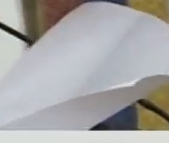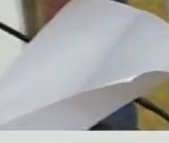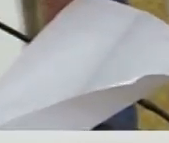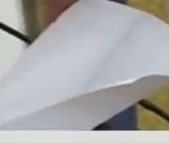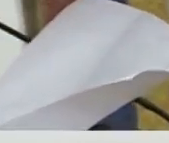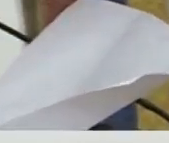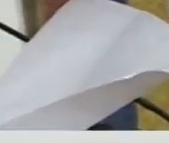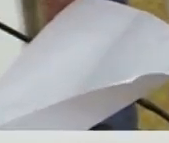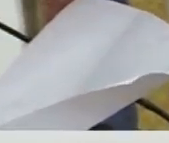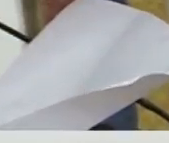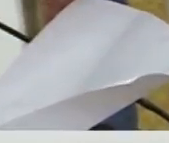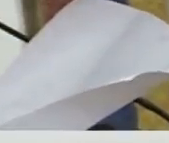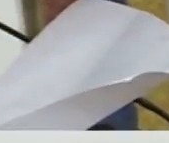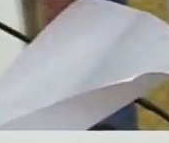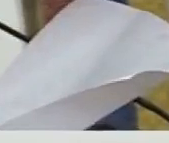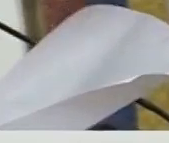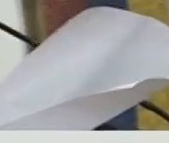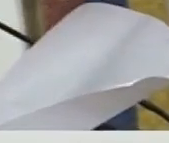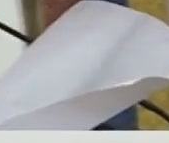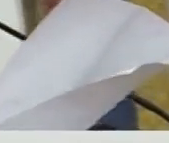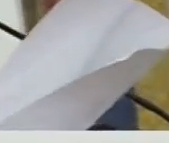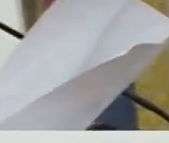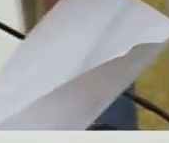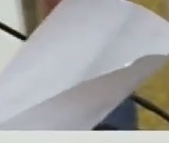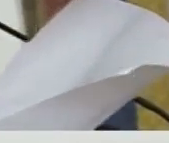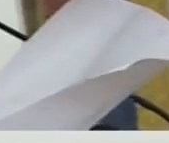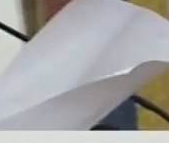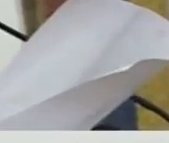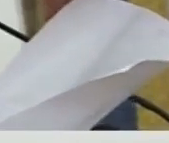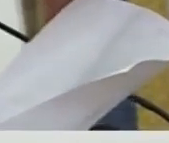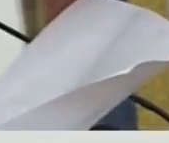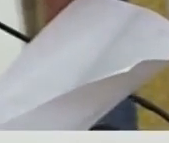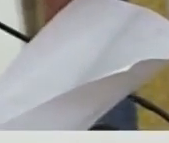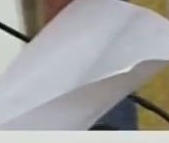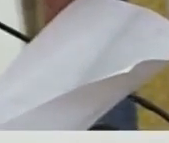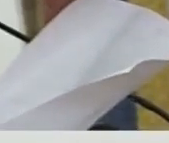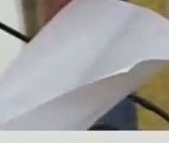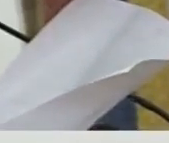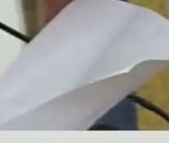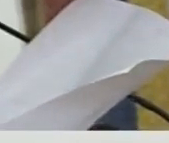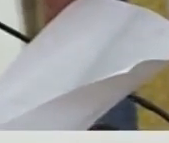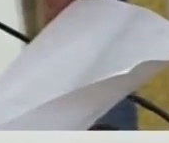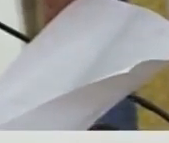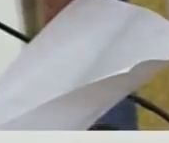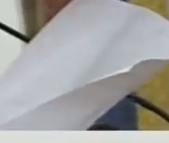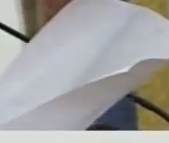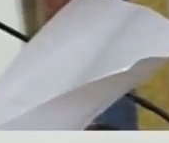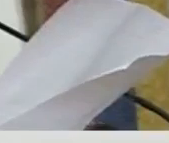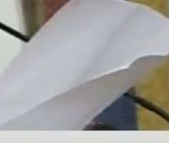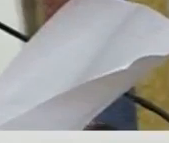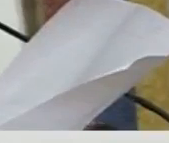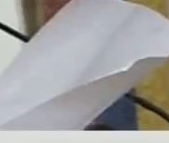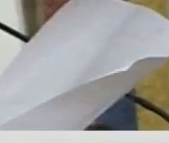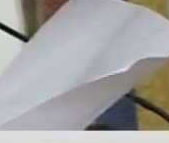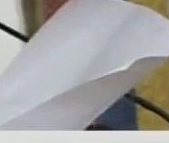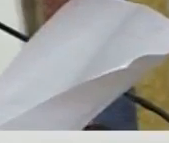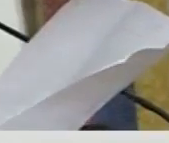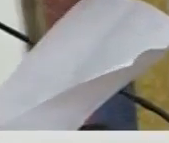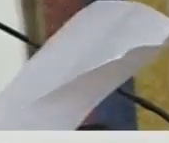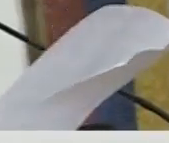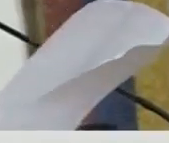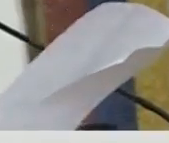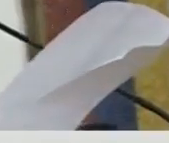su correspondiente exposición de motivos e impacto económico. El tercer punto de la cuenta fue